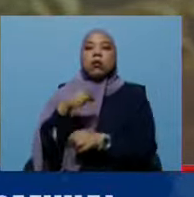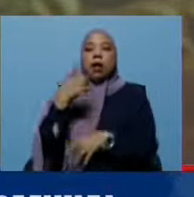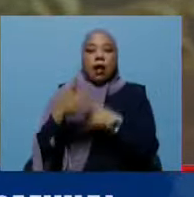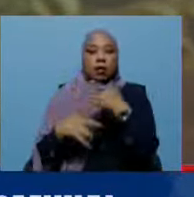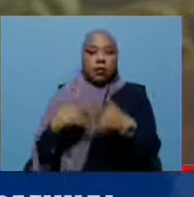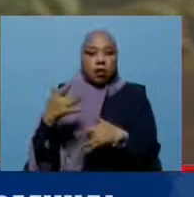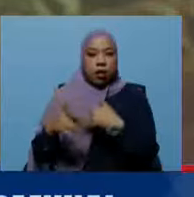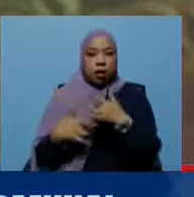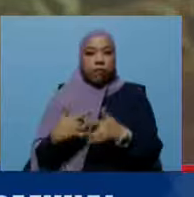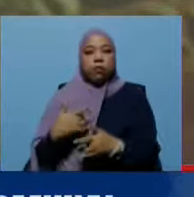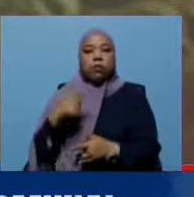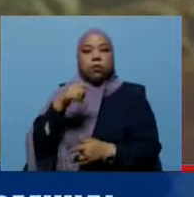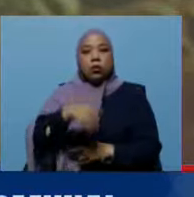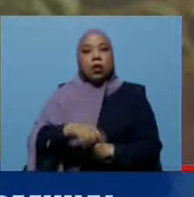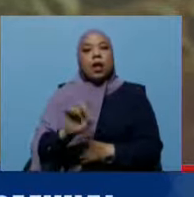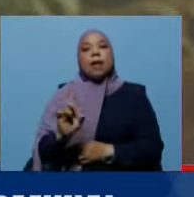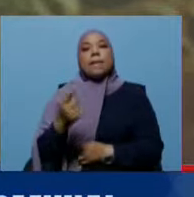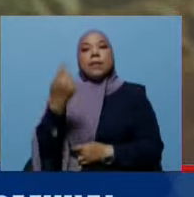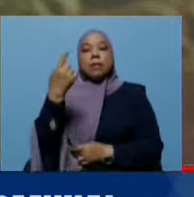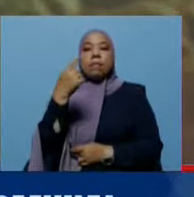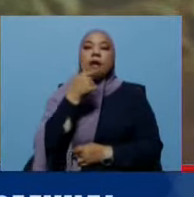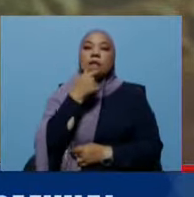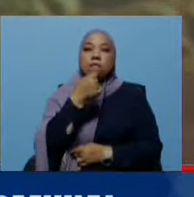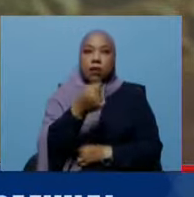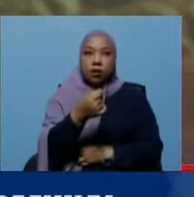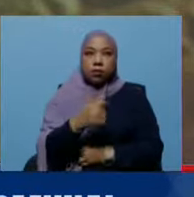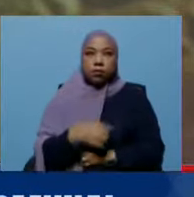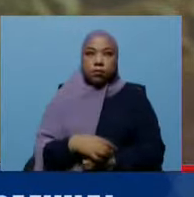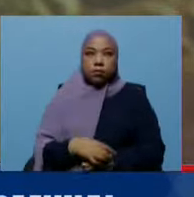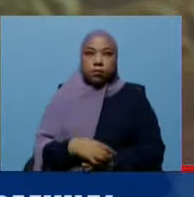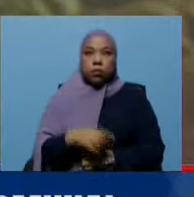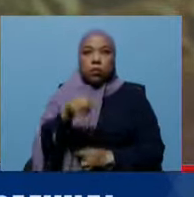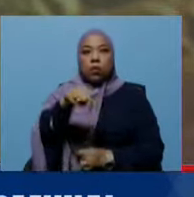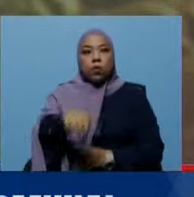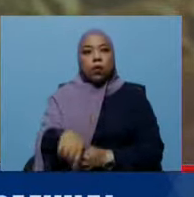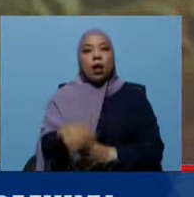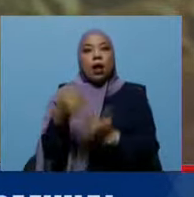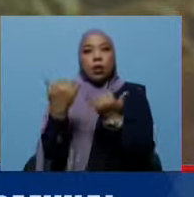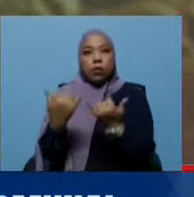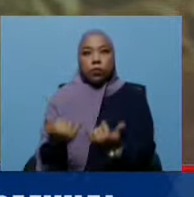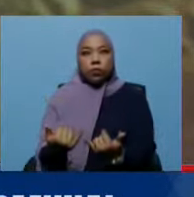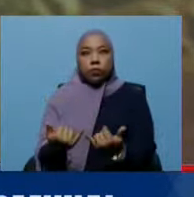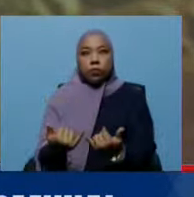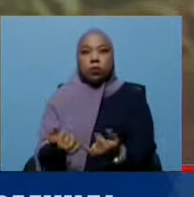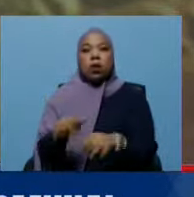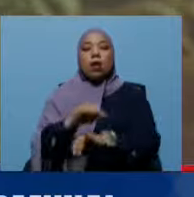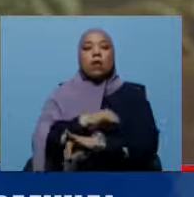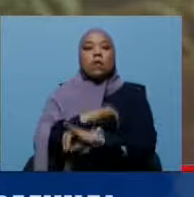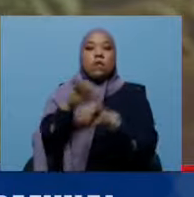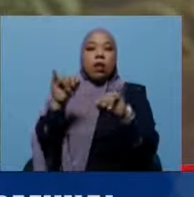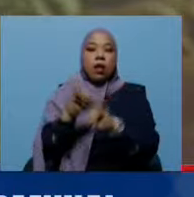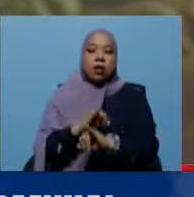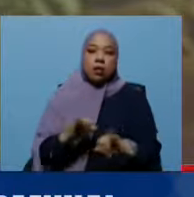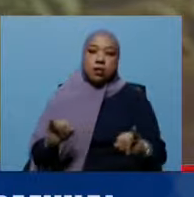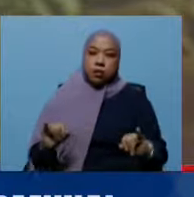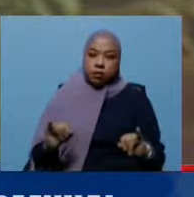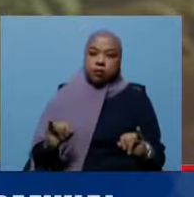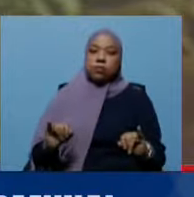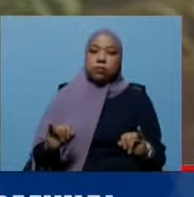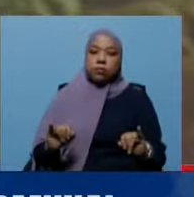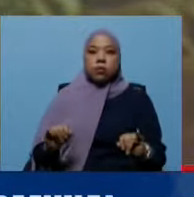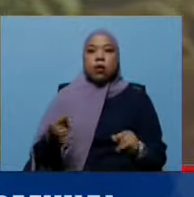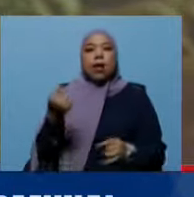del día de hoy es el primer paso que estamos dando. Feliz primer paso